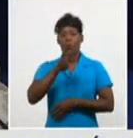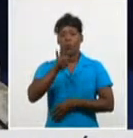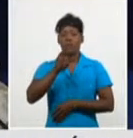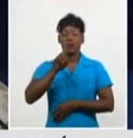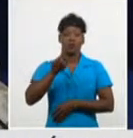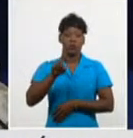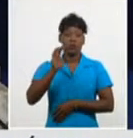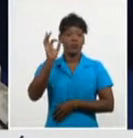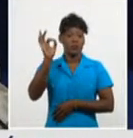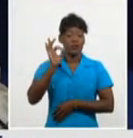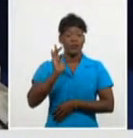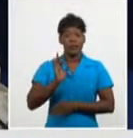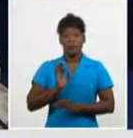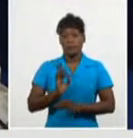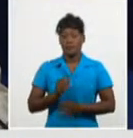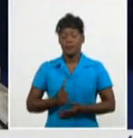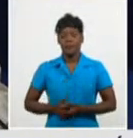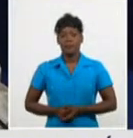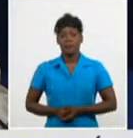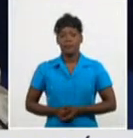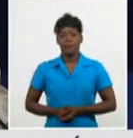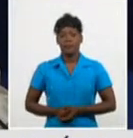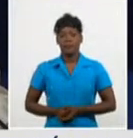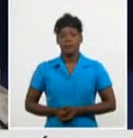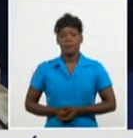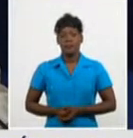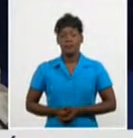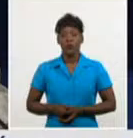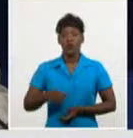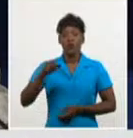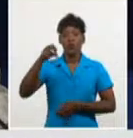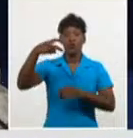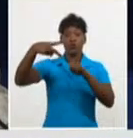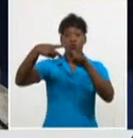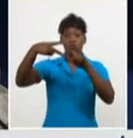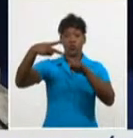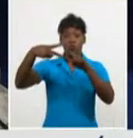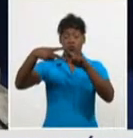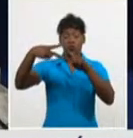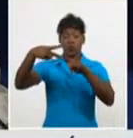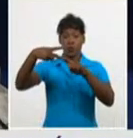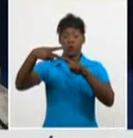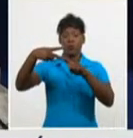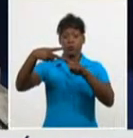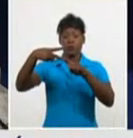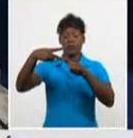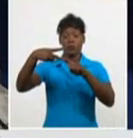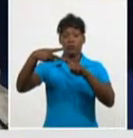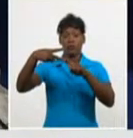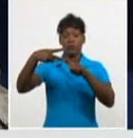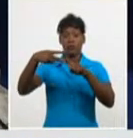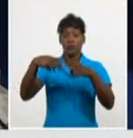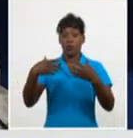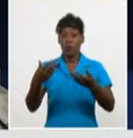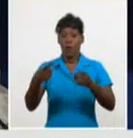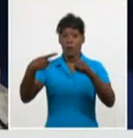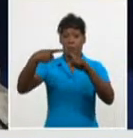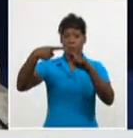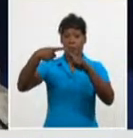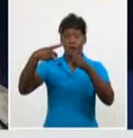5,41%, y en los 2 primeros lugares está Estados Unidos de